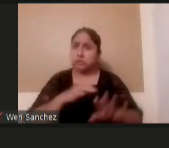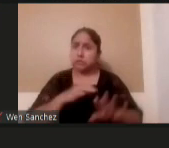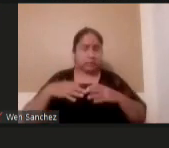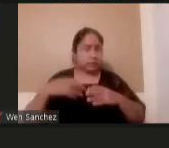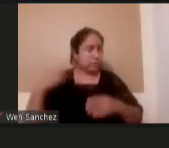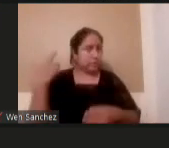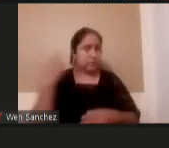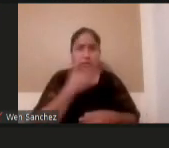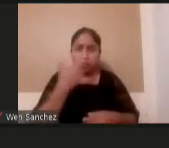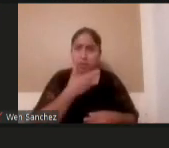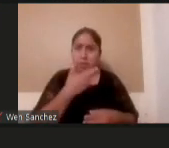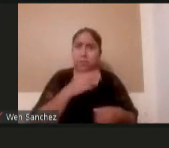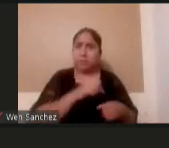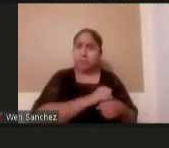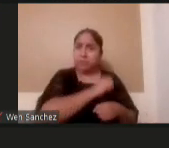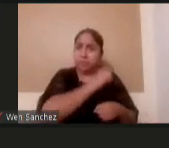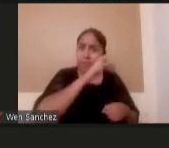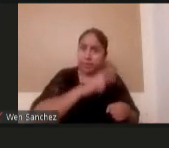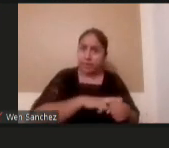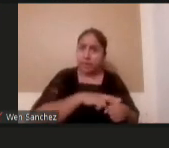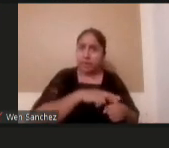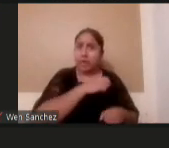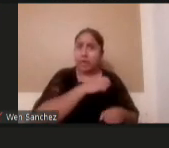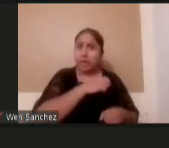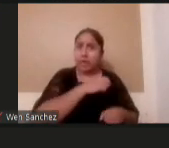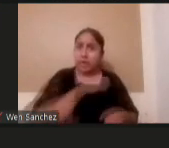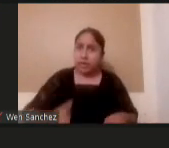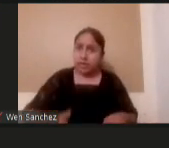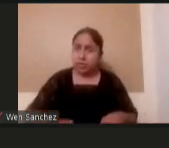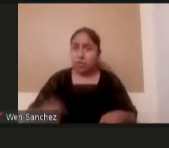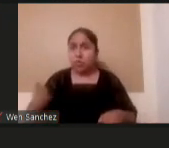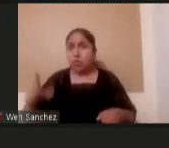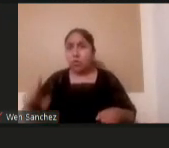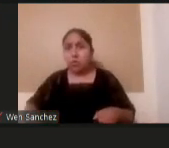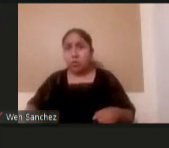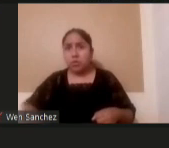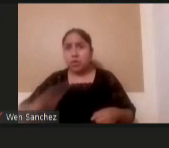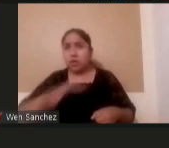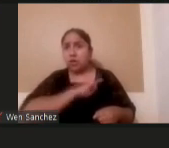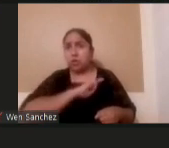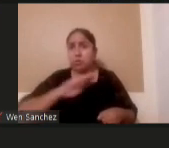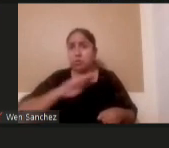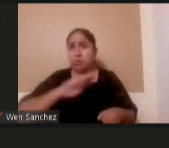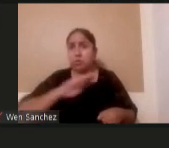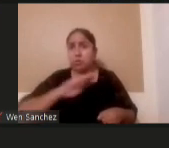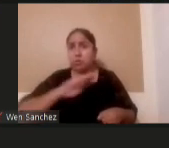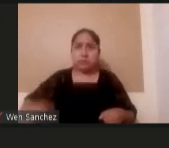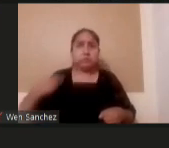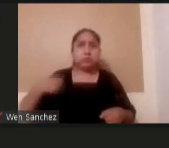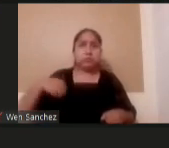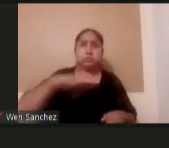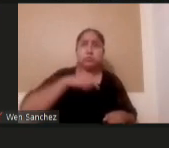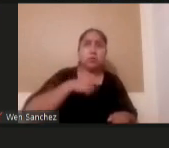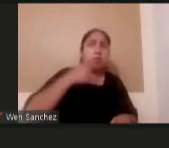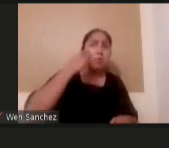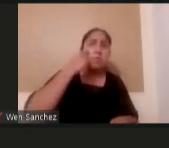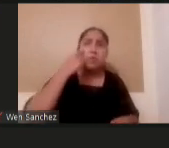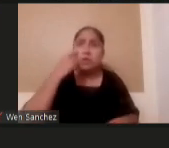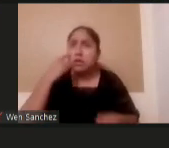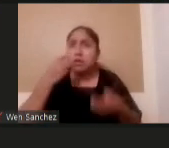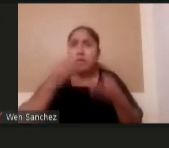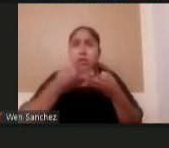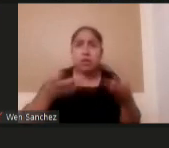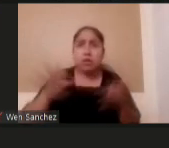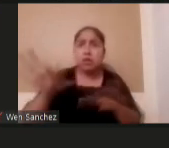de Gobierno, del Gobierno Municipal, para hacer propuestas a la Guardia Nacional, a la Secretaría de la Defensa Nacional, y